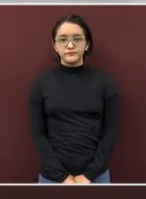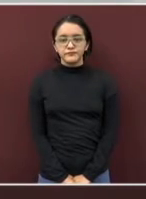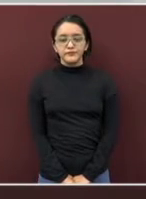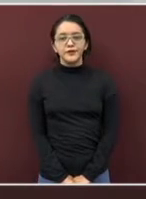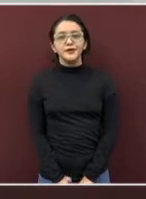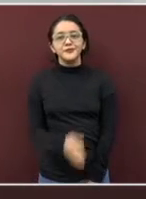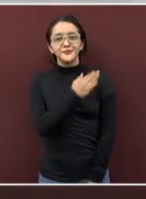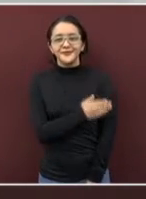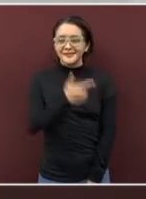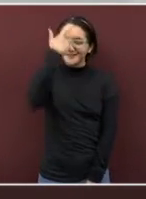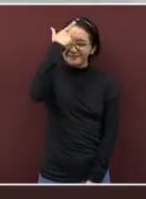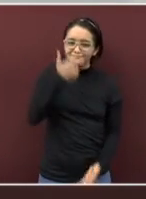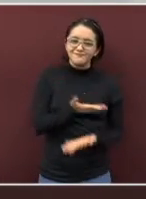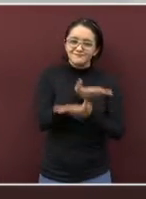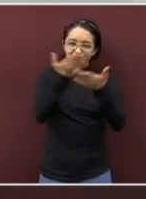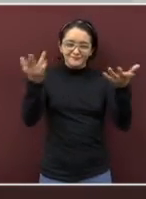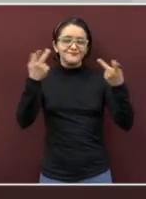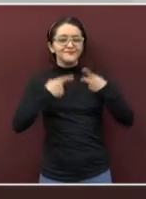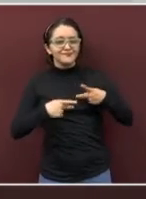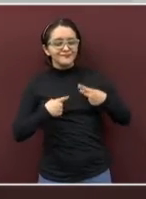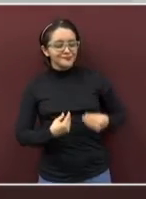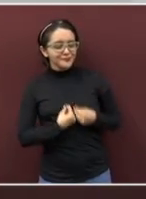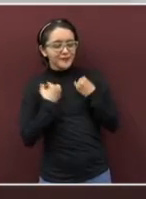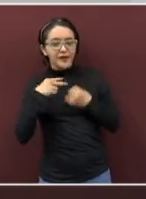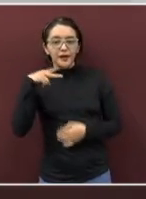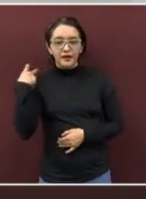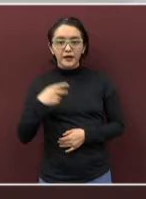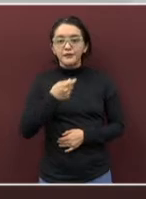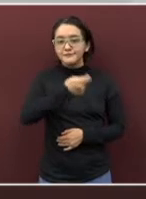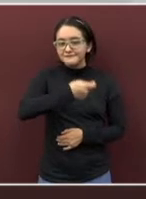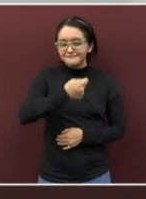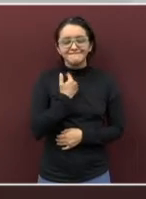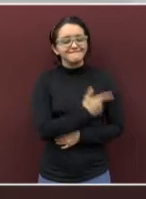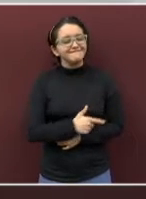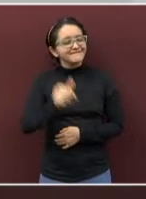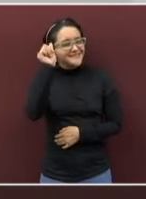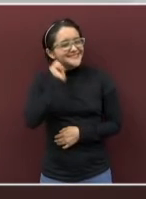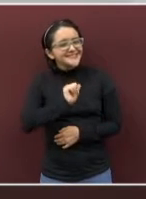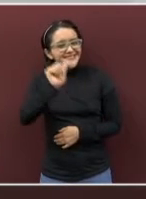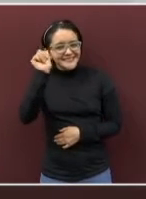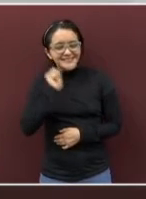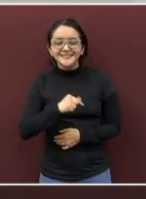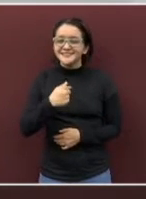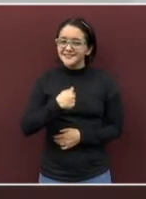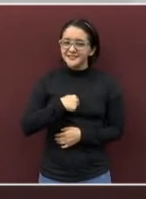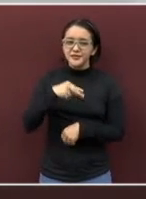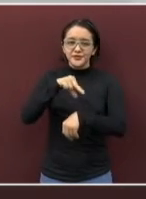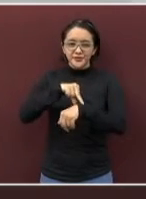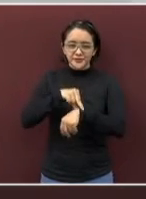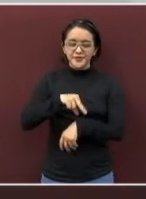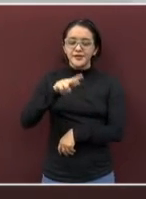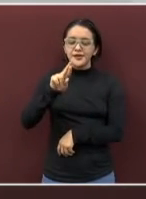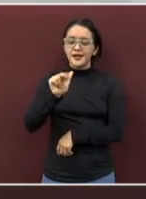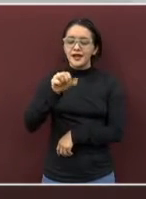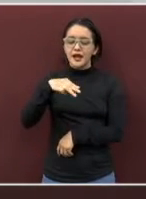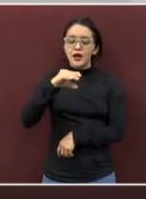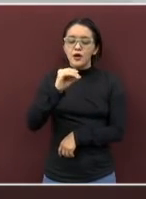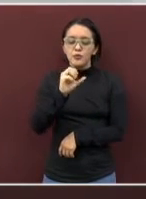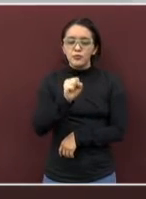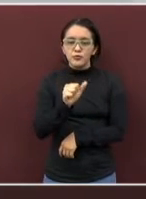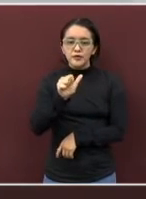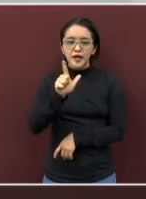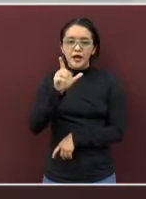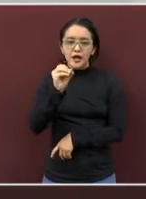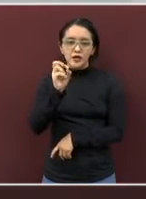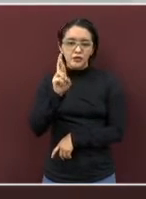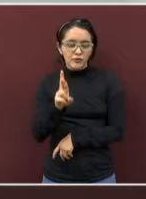muy buenas noches familia veracruzana los saluda con el gusto de siempre un servidor roberto ramos a los secretario de salud